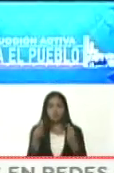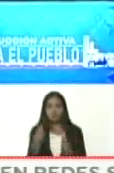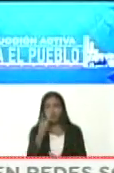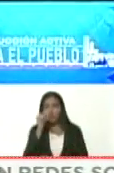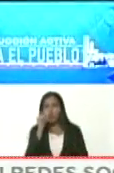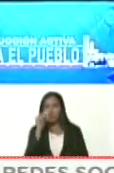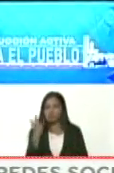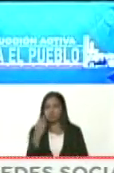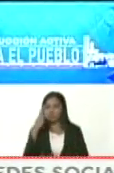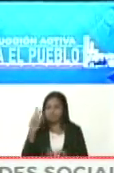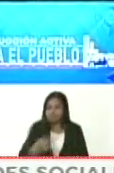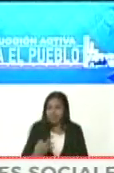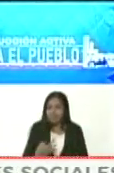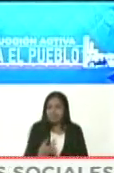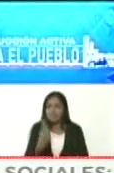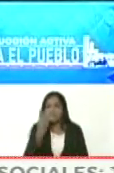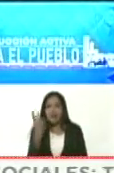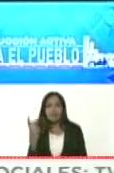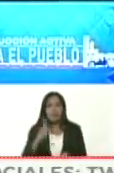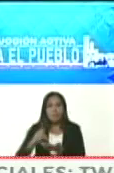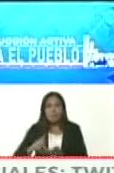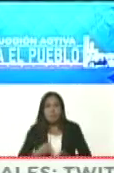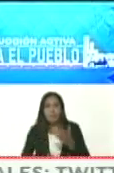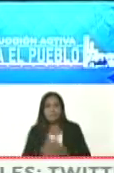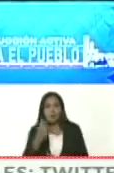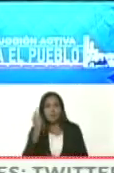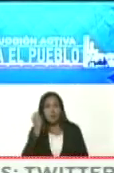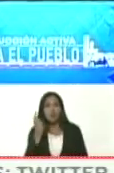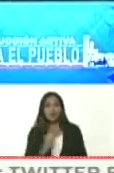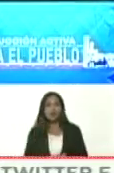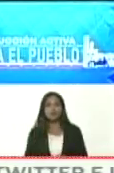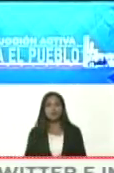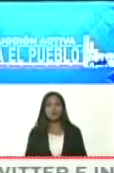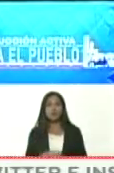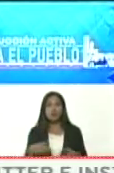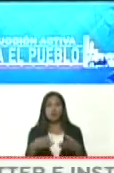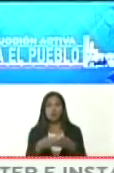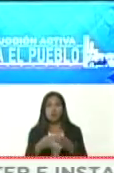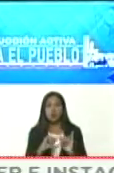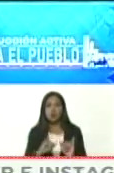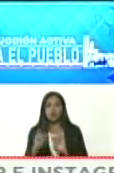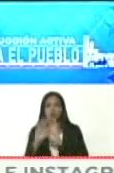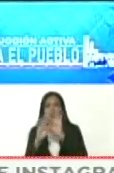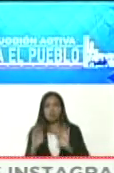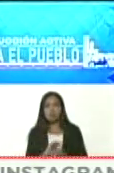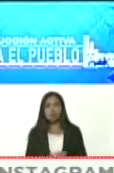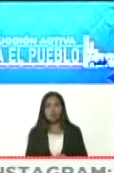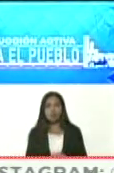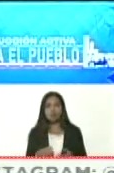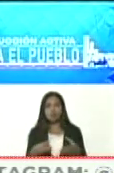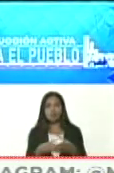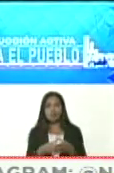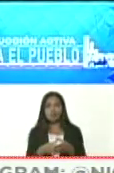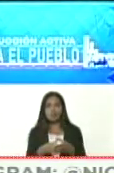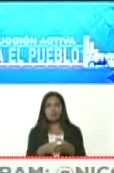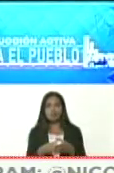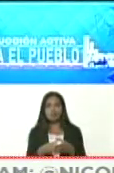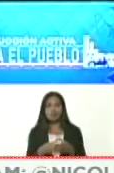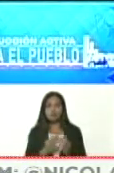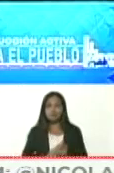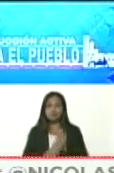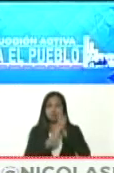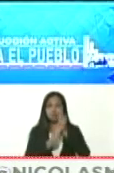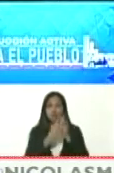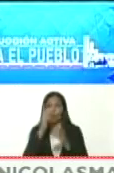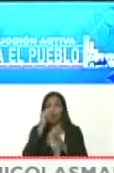¿verdad? Faltan mujeres en el equipo económico. Claro, el equipo de la economía lo dirige Taret, el